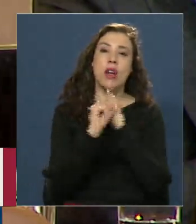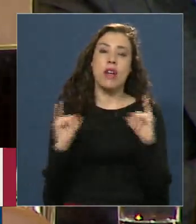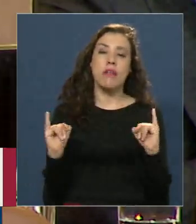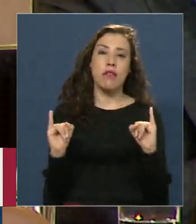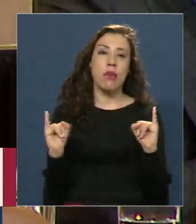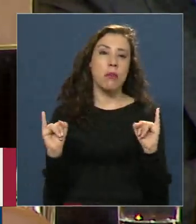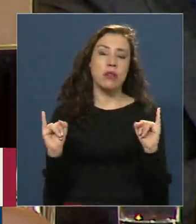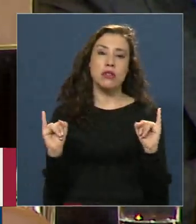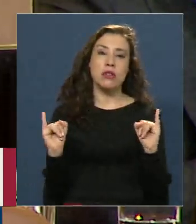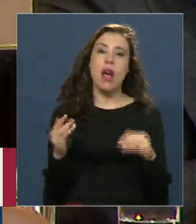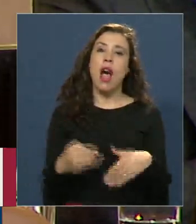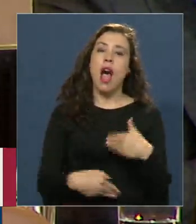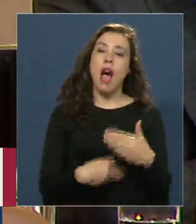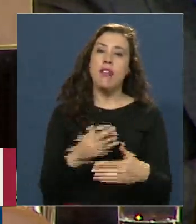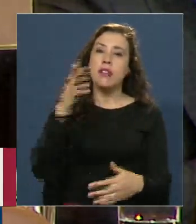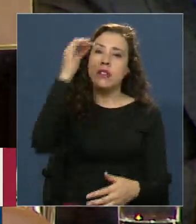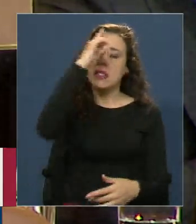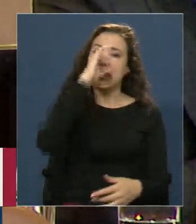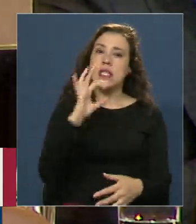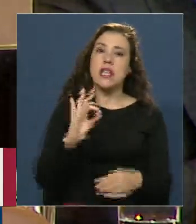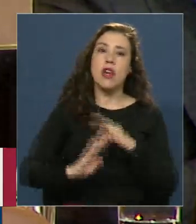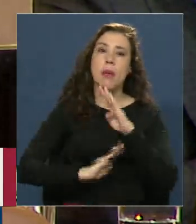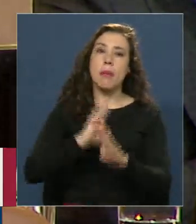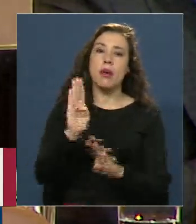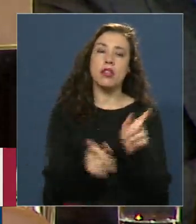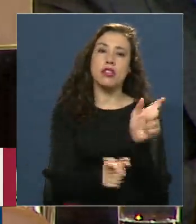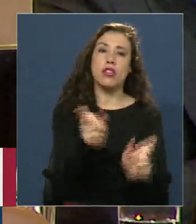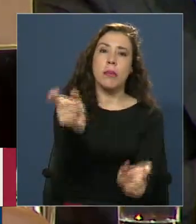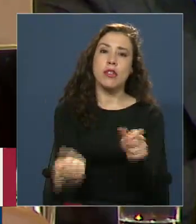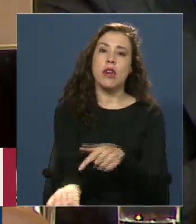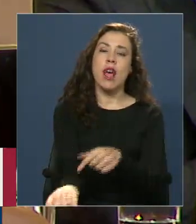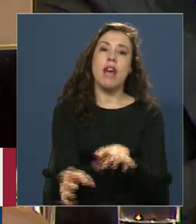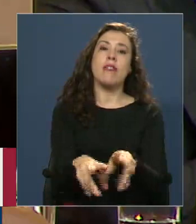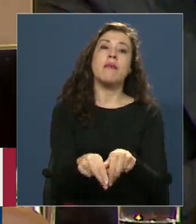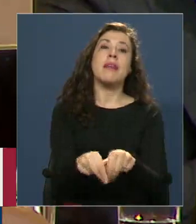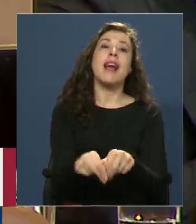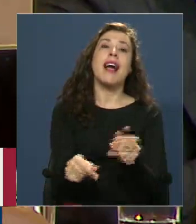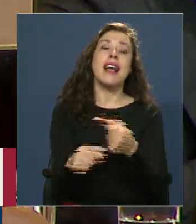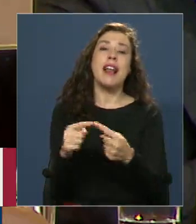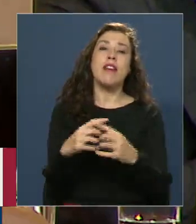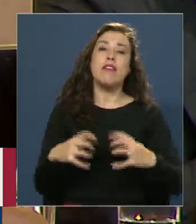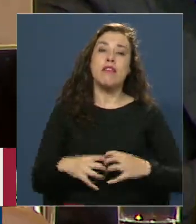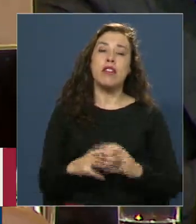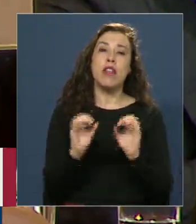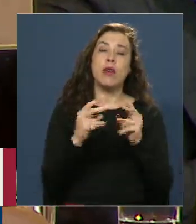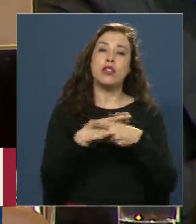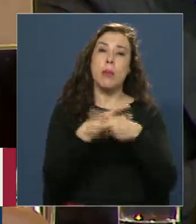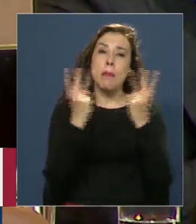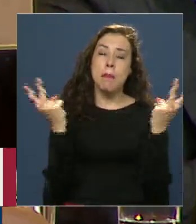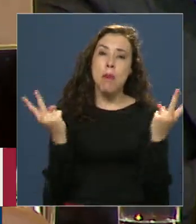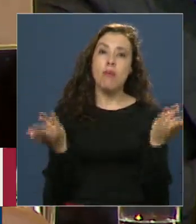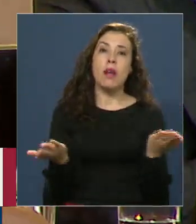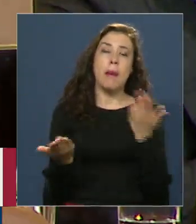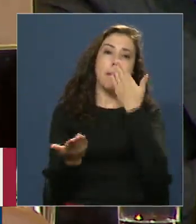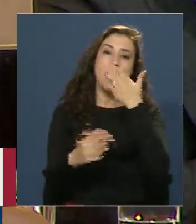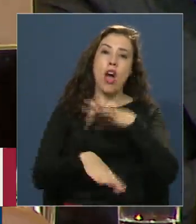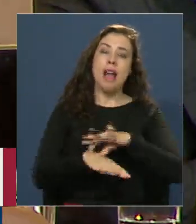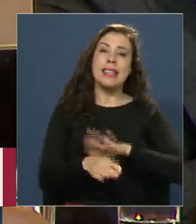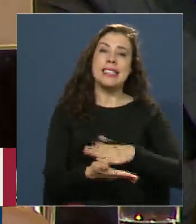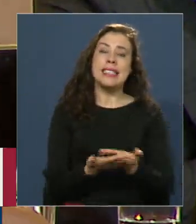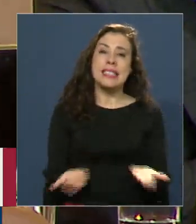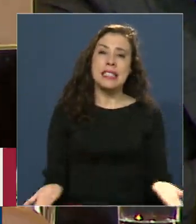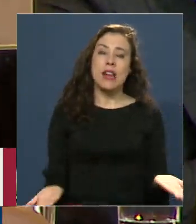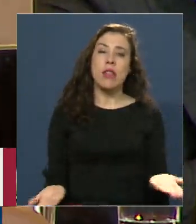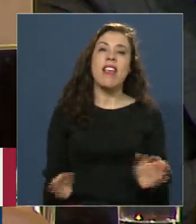información. Avancemos en serio hacia una protección de la clase media, pero fortaleciendo la educación pública, mejorando la salud